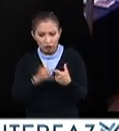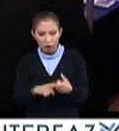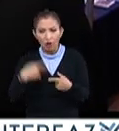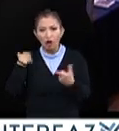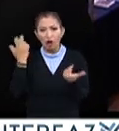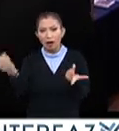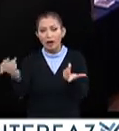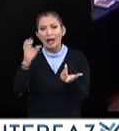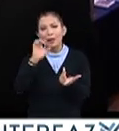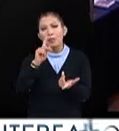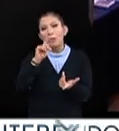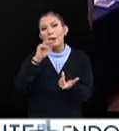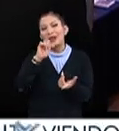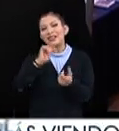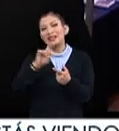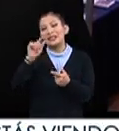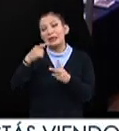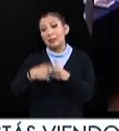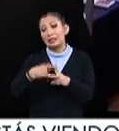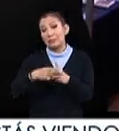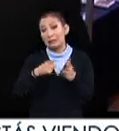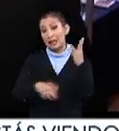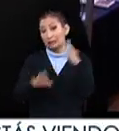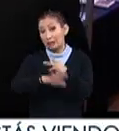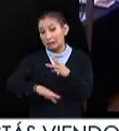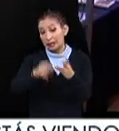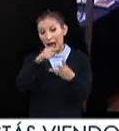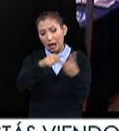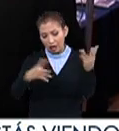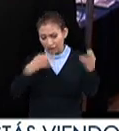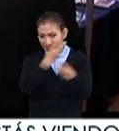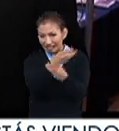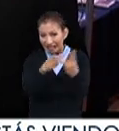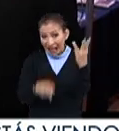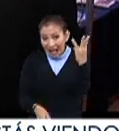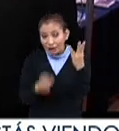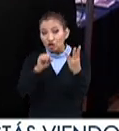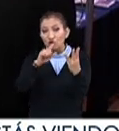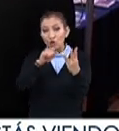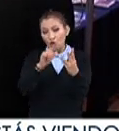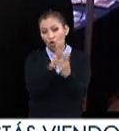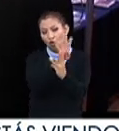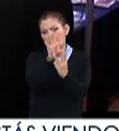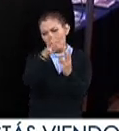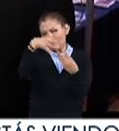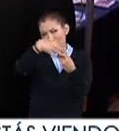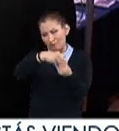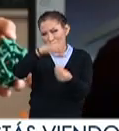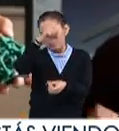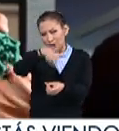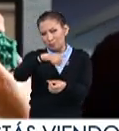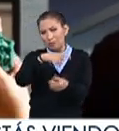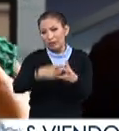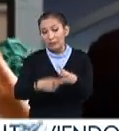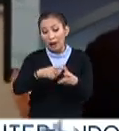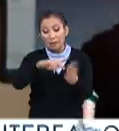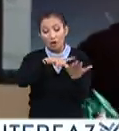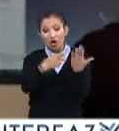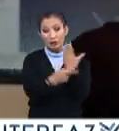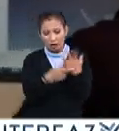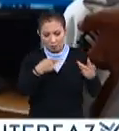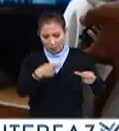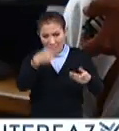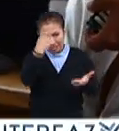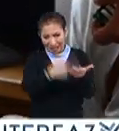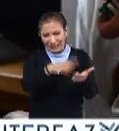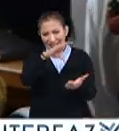la probabilidad y la estadística y las matemáticas básicas. Ahí conviven estas tres subdisciplinas de las matemáticas. Los proyectos